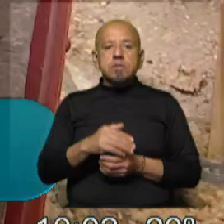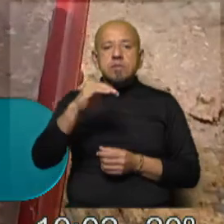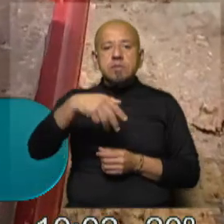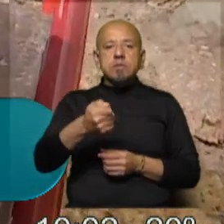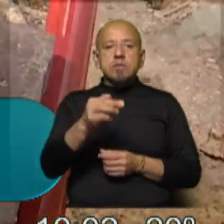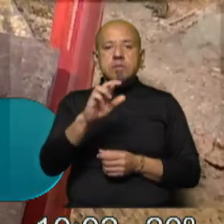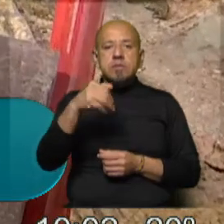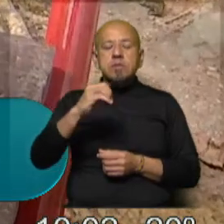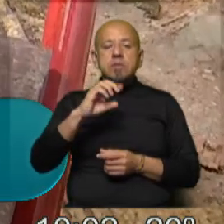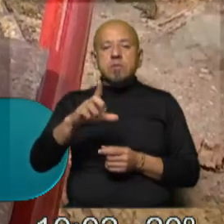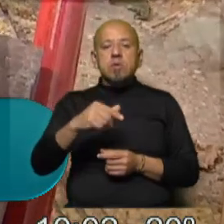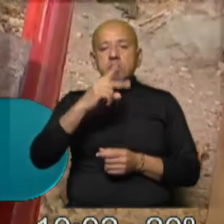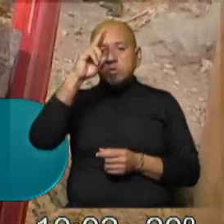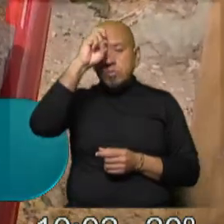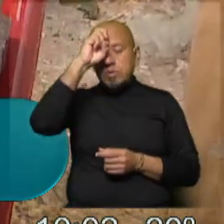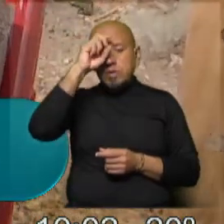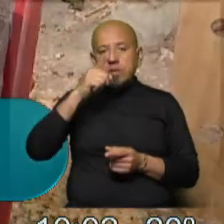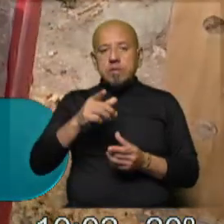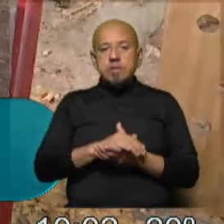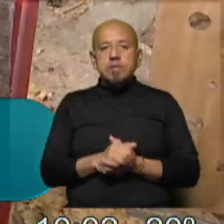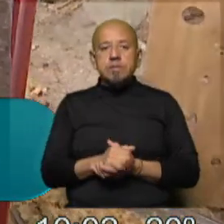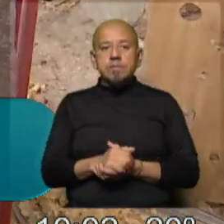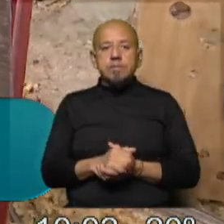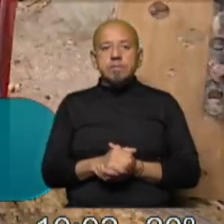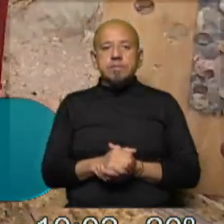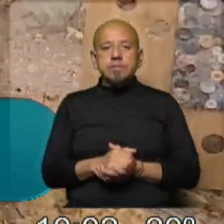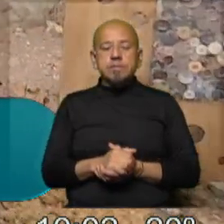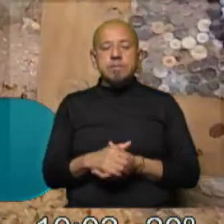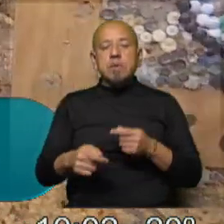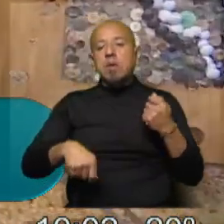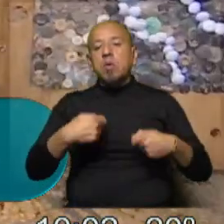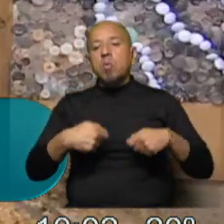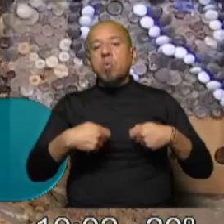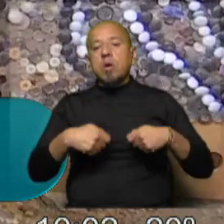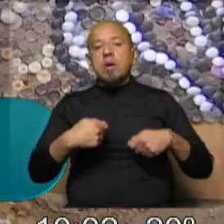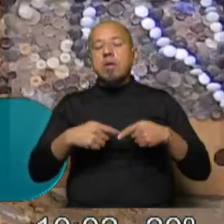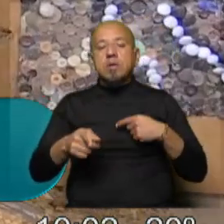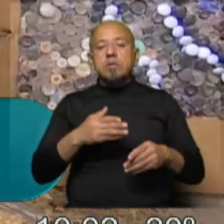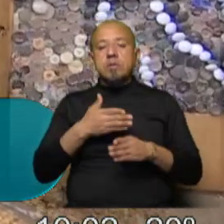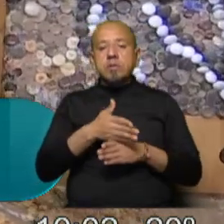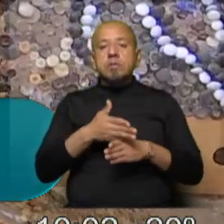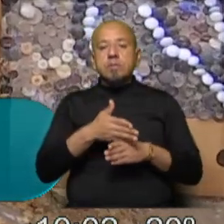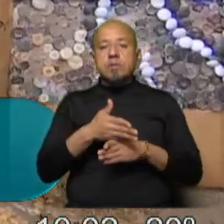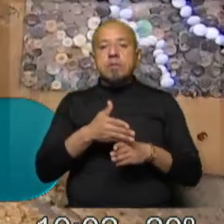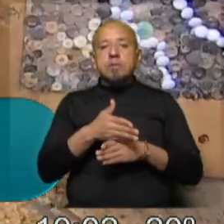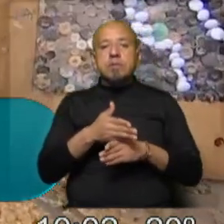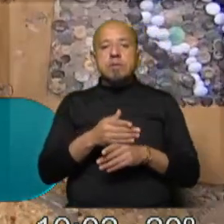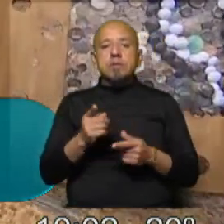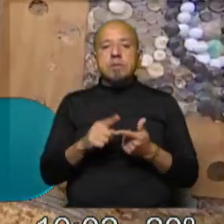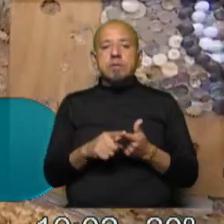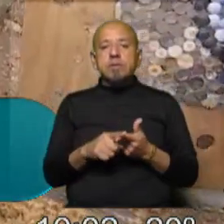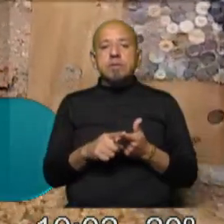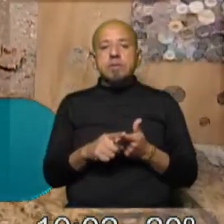tallado en el Hospital Villarrobó con recicle, pedazos de cuero que nos dona Rusconi, pedacitos de madera, como viste Arana allí,